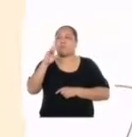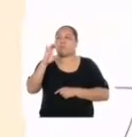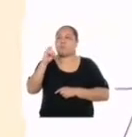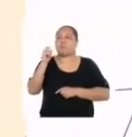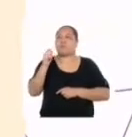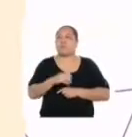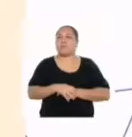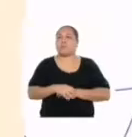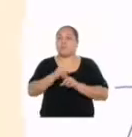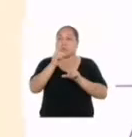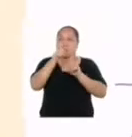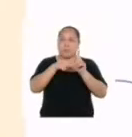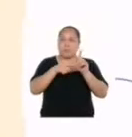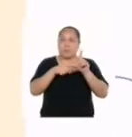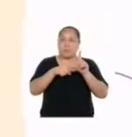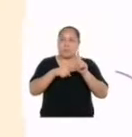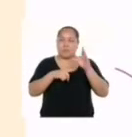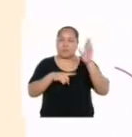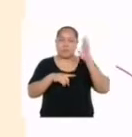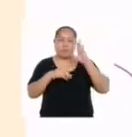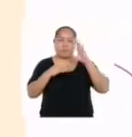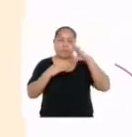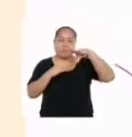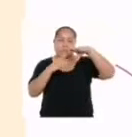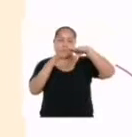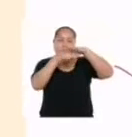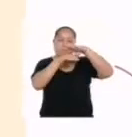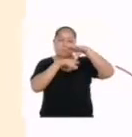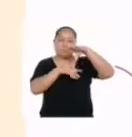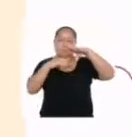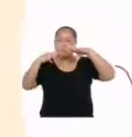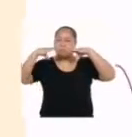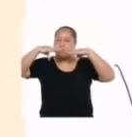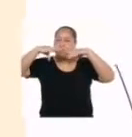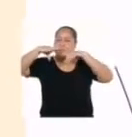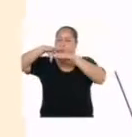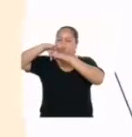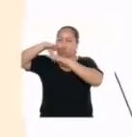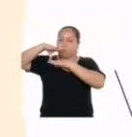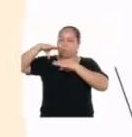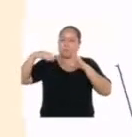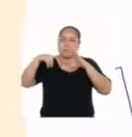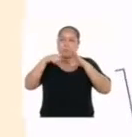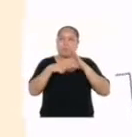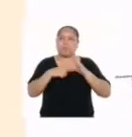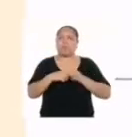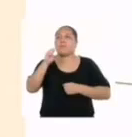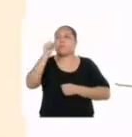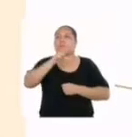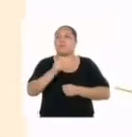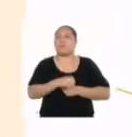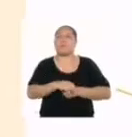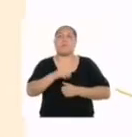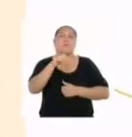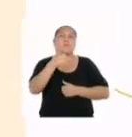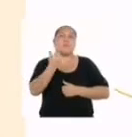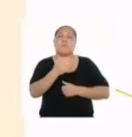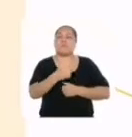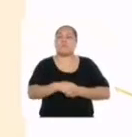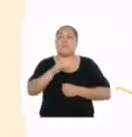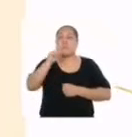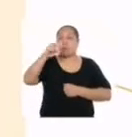Esos que se forman con las caras que tienen una arista en común, ¿cierto? Así es. ¿Y qué otro tipo de